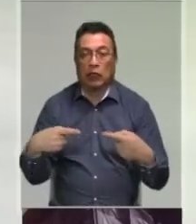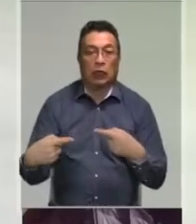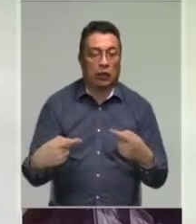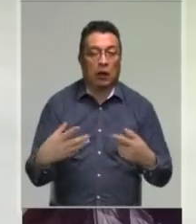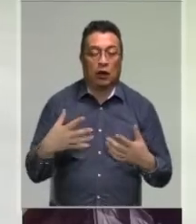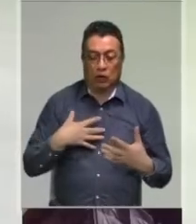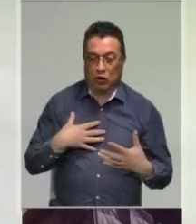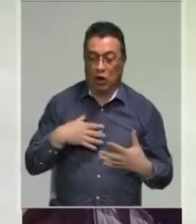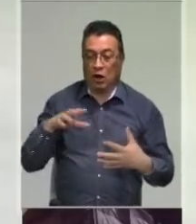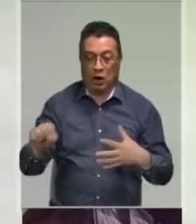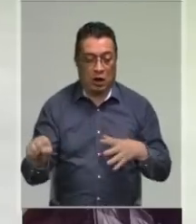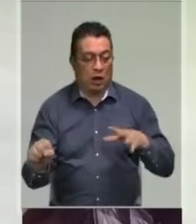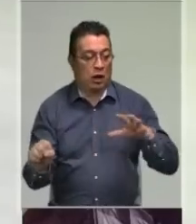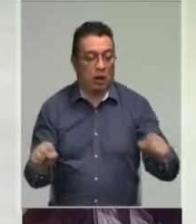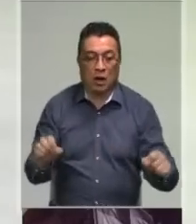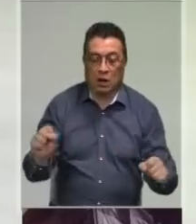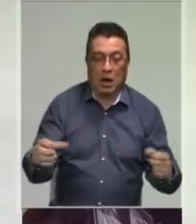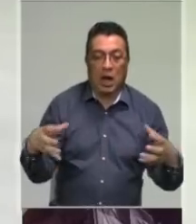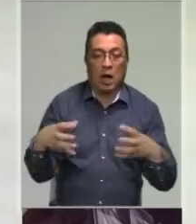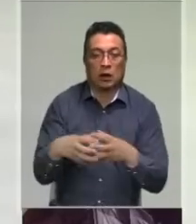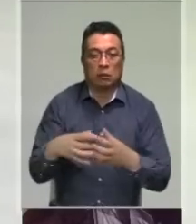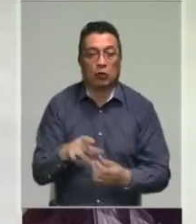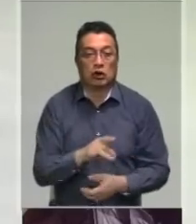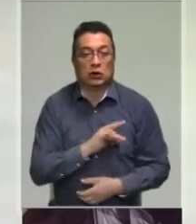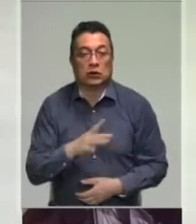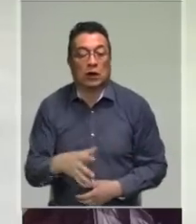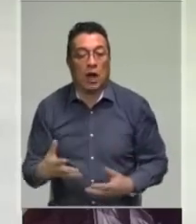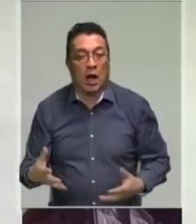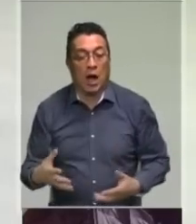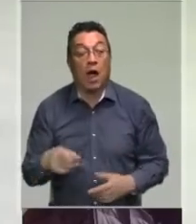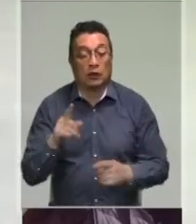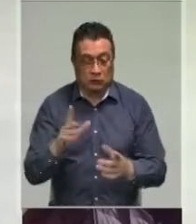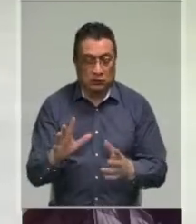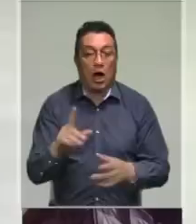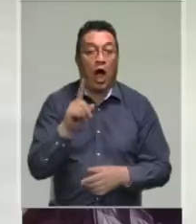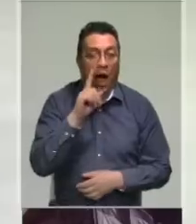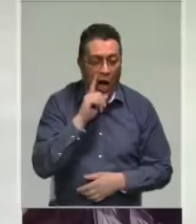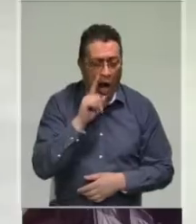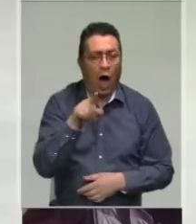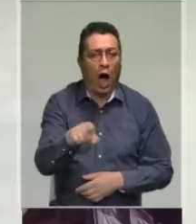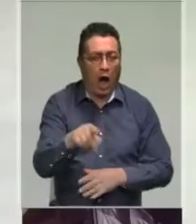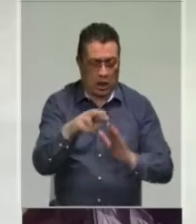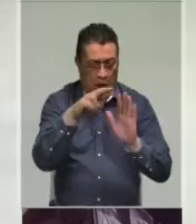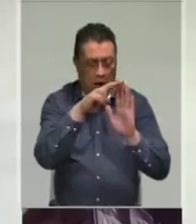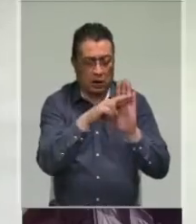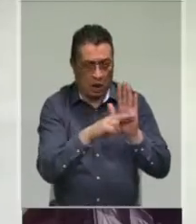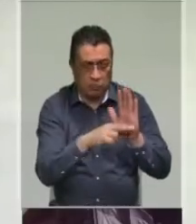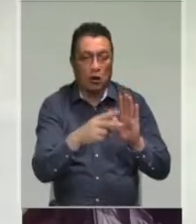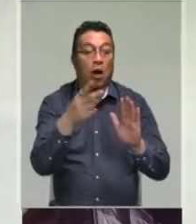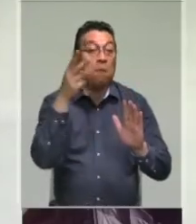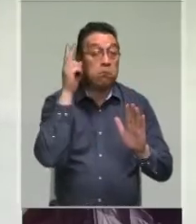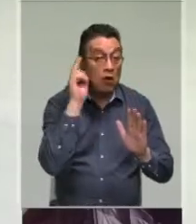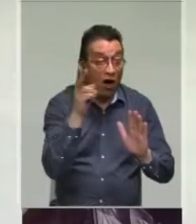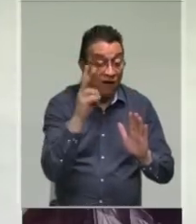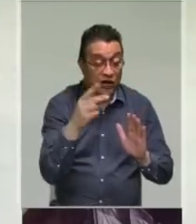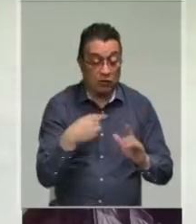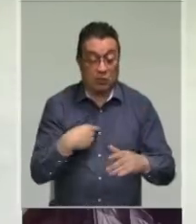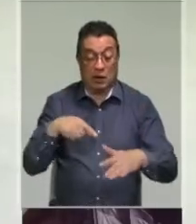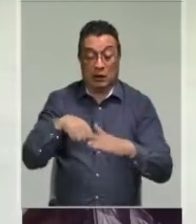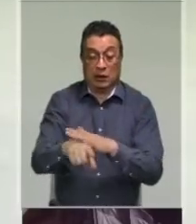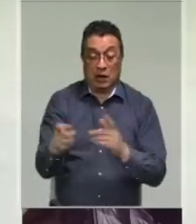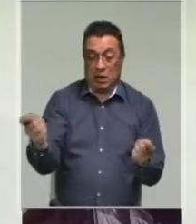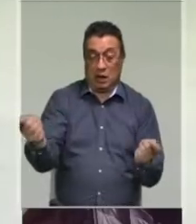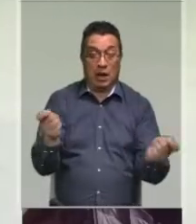juez y parte en un equipo nacional. Por supuesto. Y pese a que existe un reglamento que prohíbe la participación de intermediarios